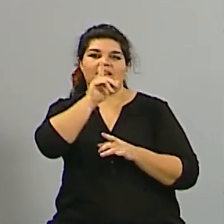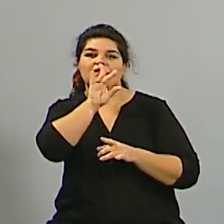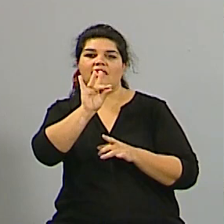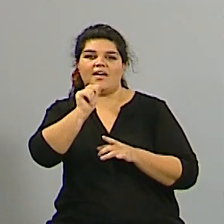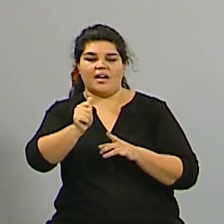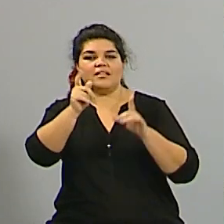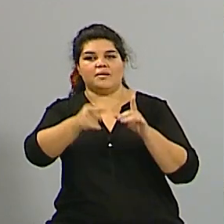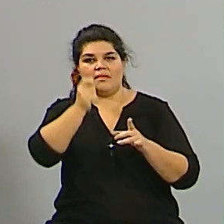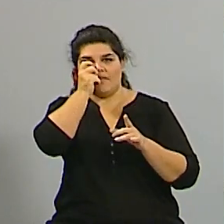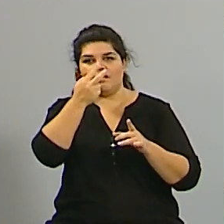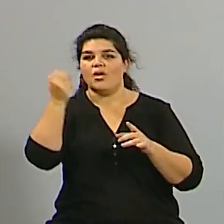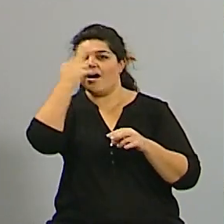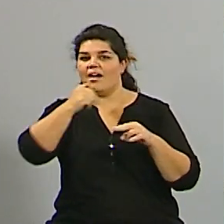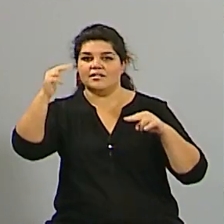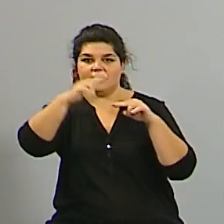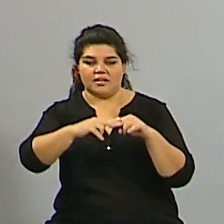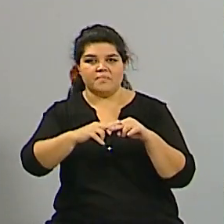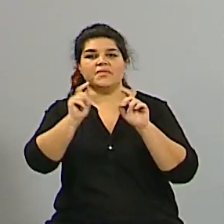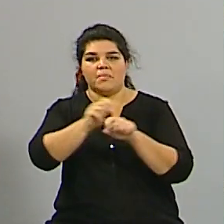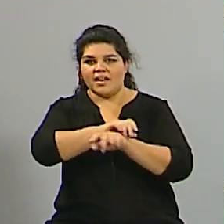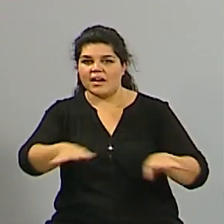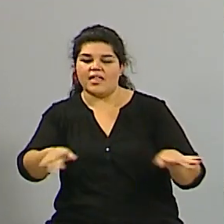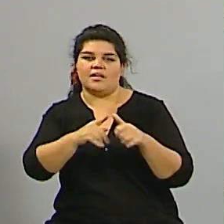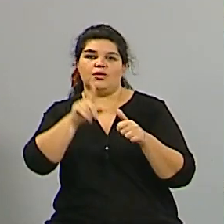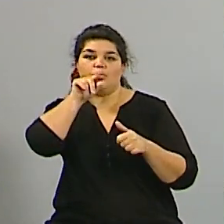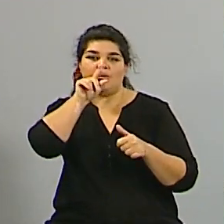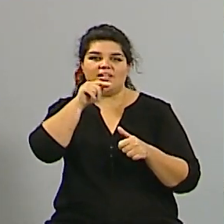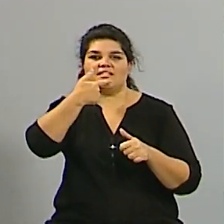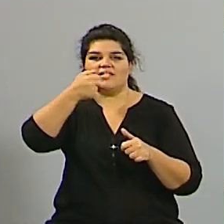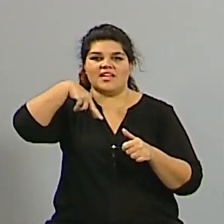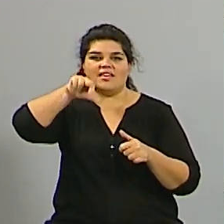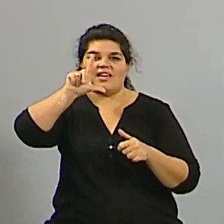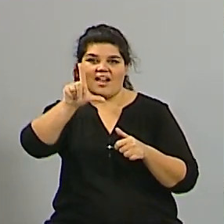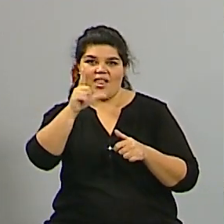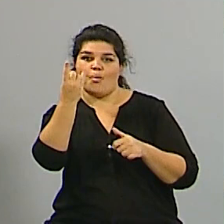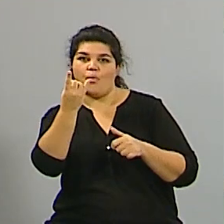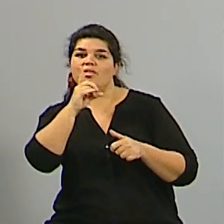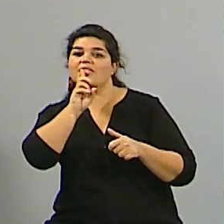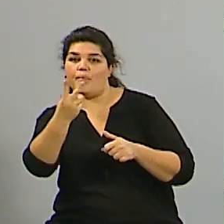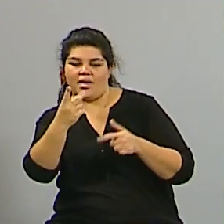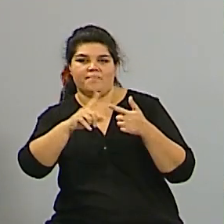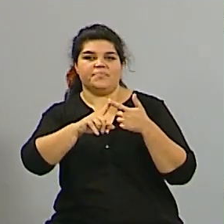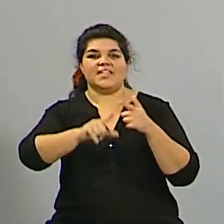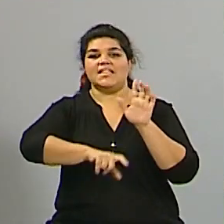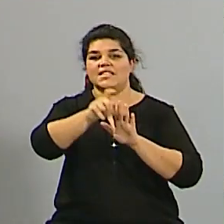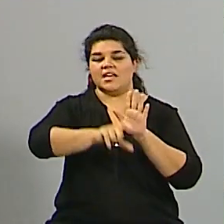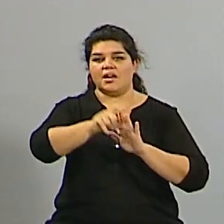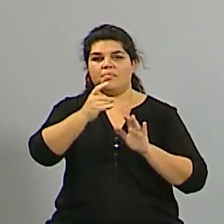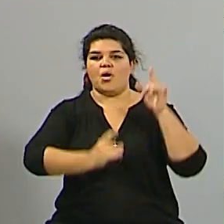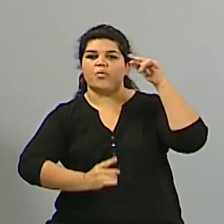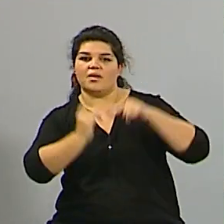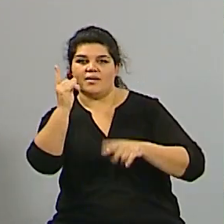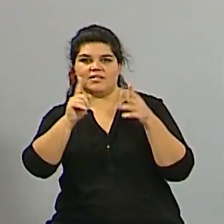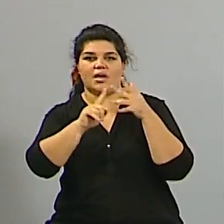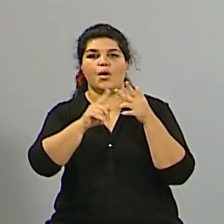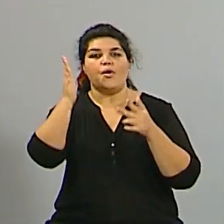HD. Estamos en las redes, en Twitter nos encuentran como Señal UTV. También en Instagram nos van a encontrar como Unidiversidad